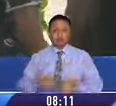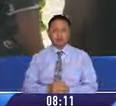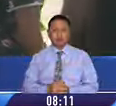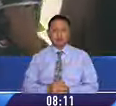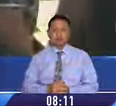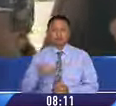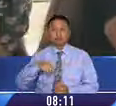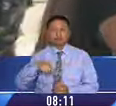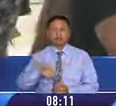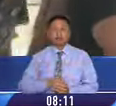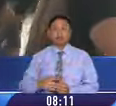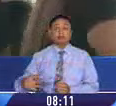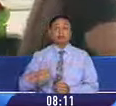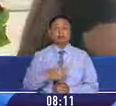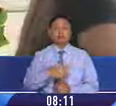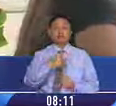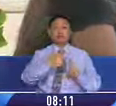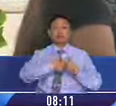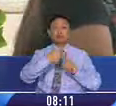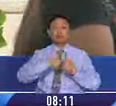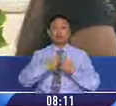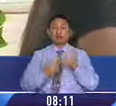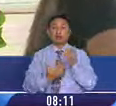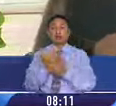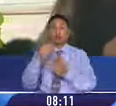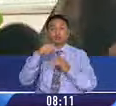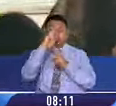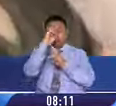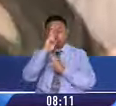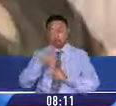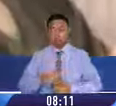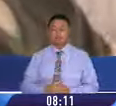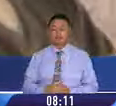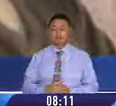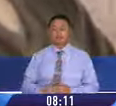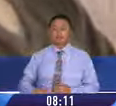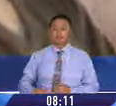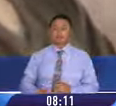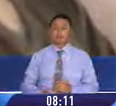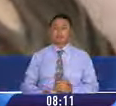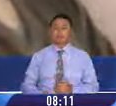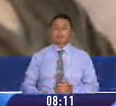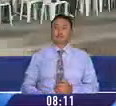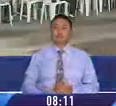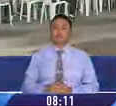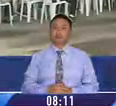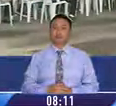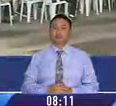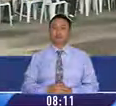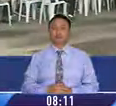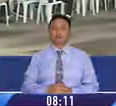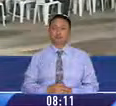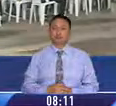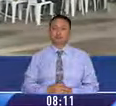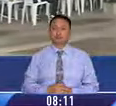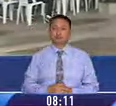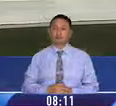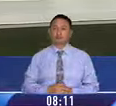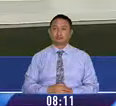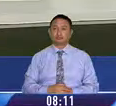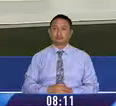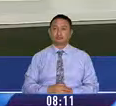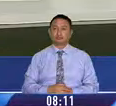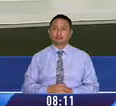así brindar al sector un mercado moderno y digno para la ciudad. Informó Mauricio Sánchez.